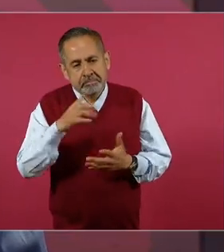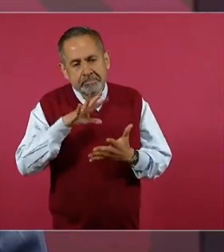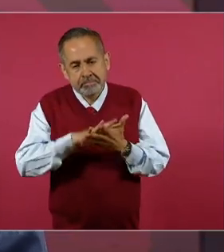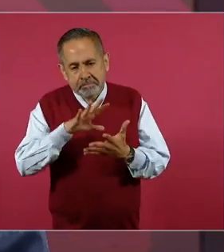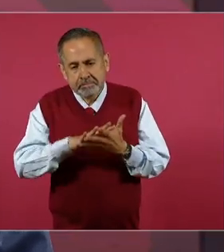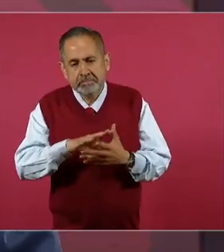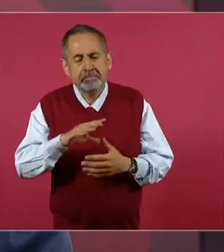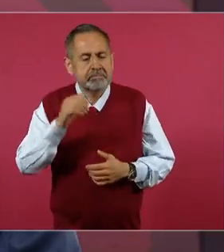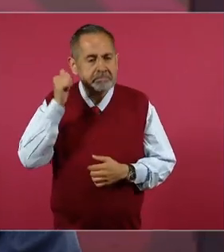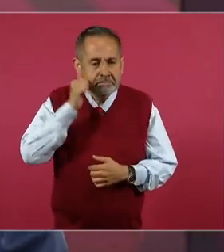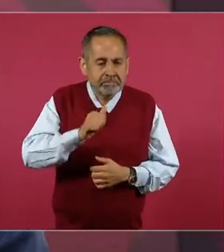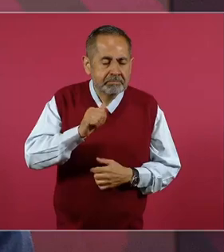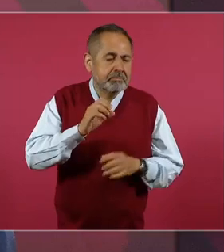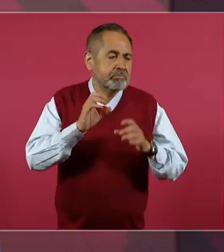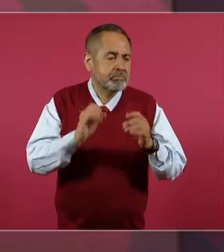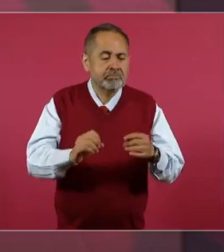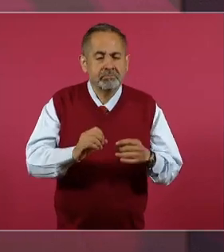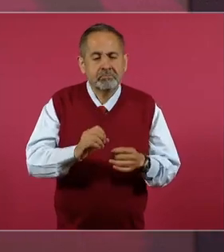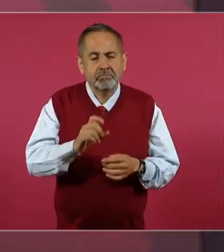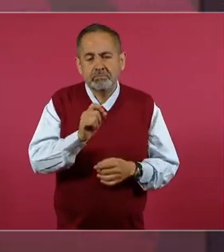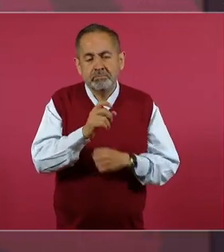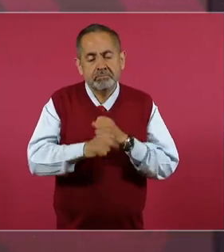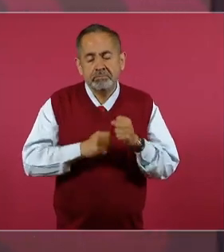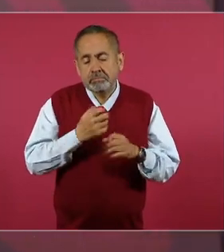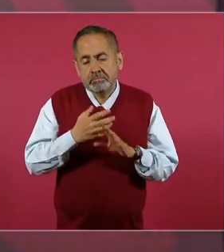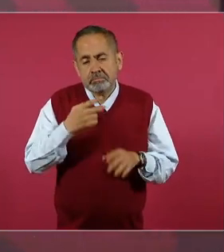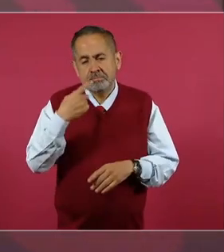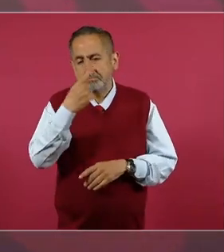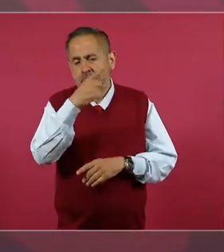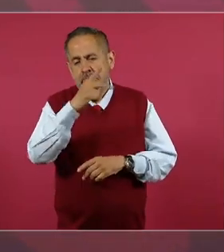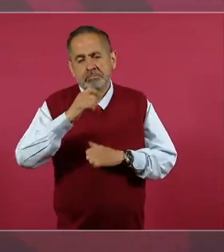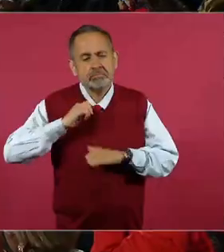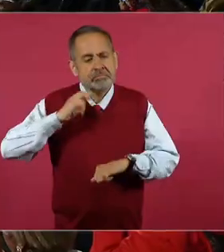Ya la autoridad tiene que ver